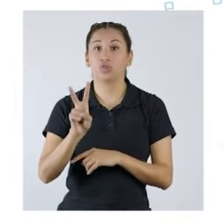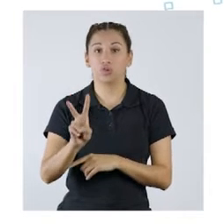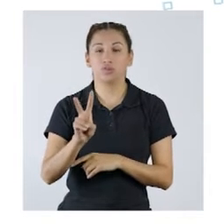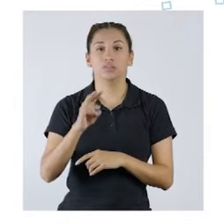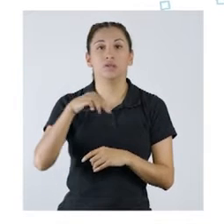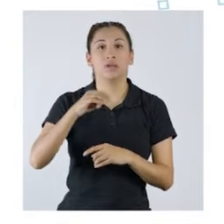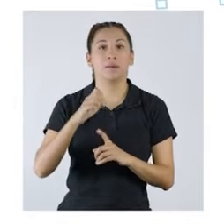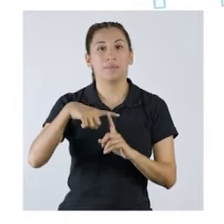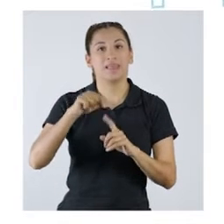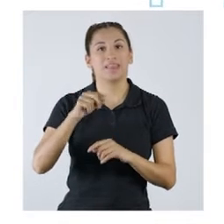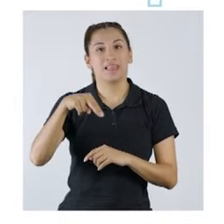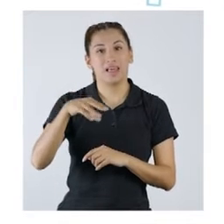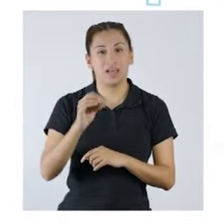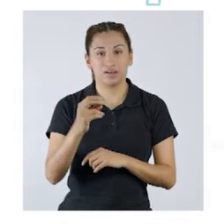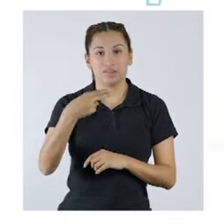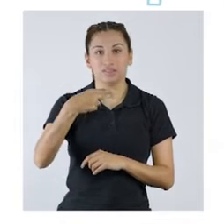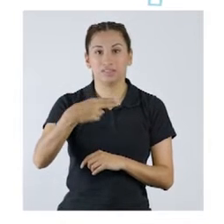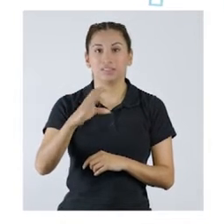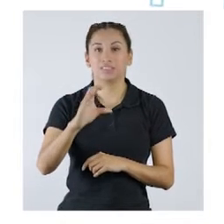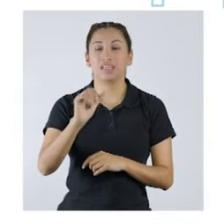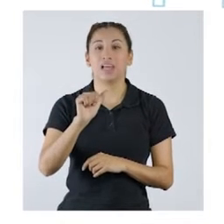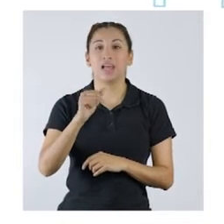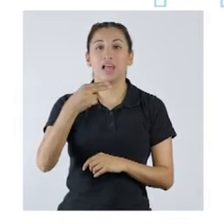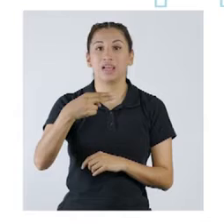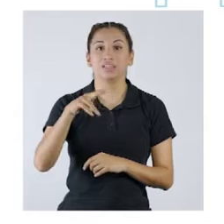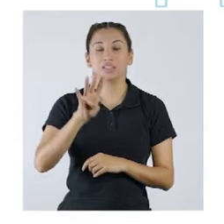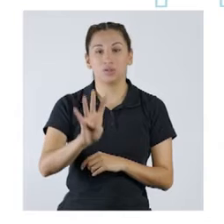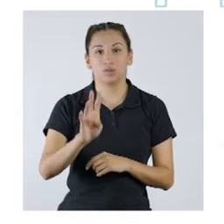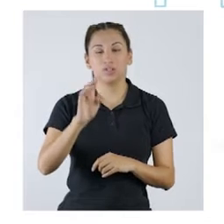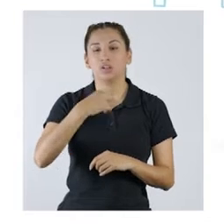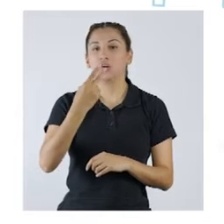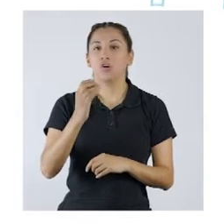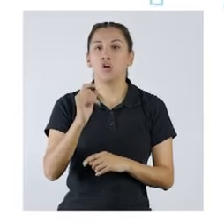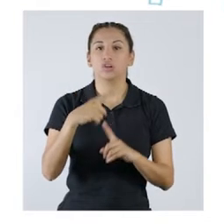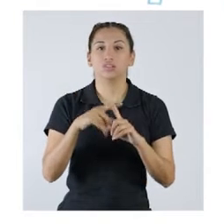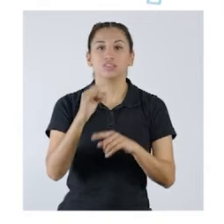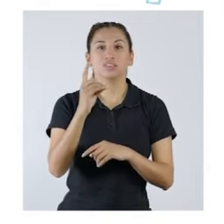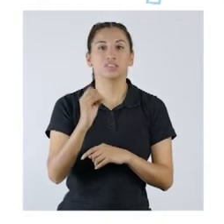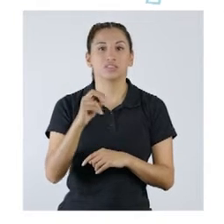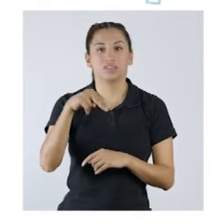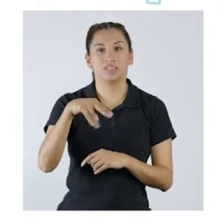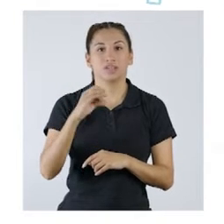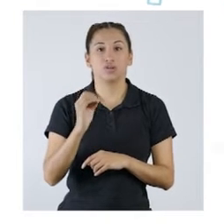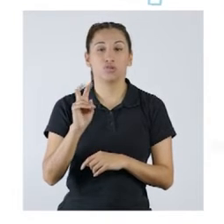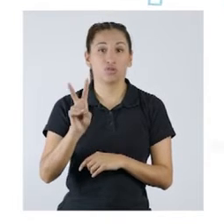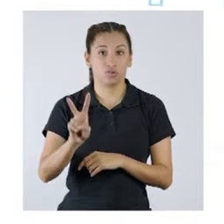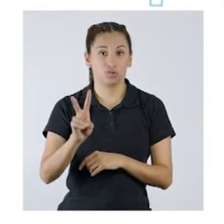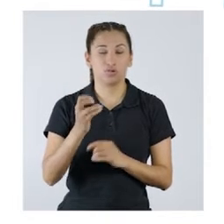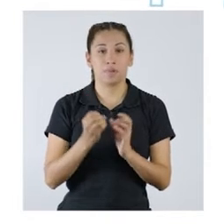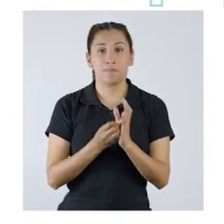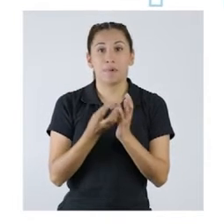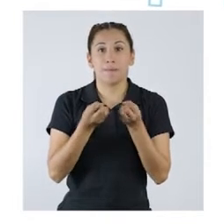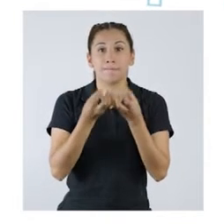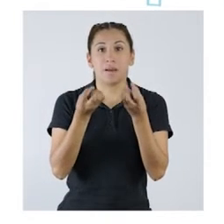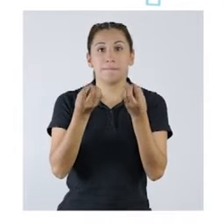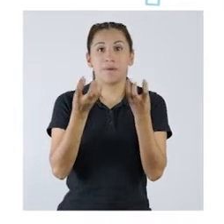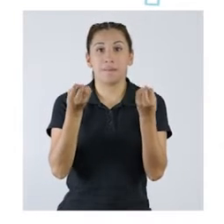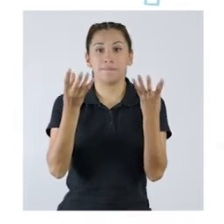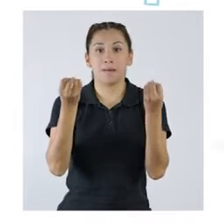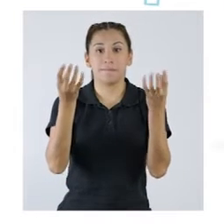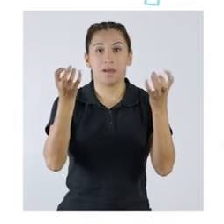CO2, metano, CH4 y óxido nitroso, N2O,